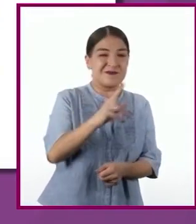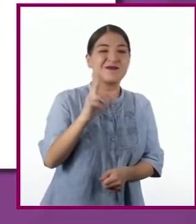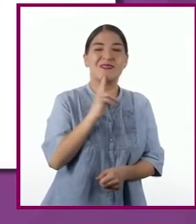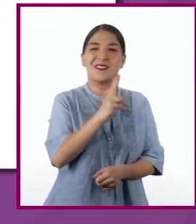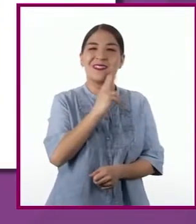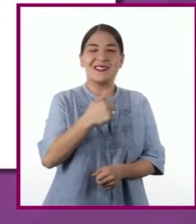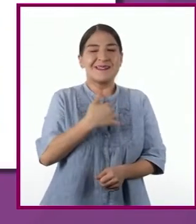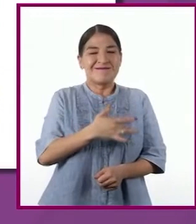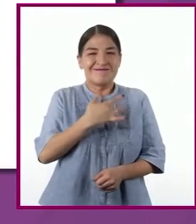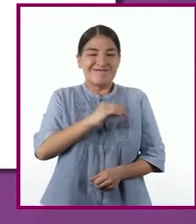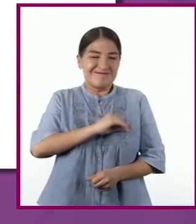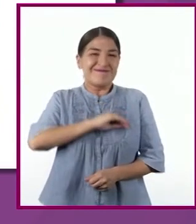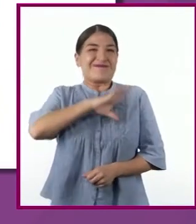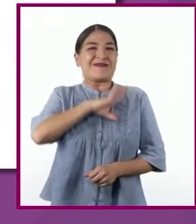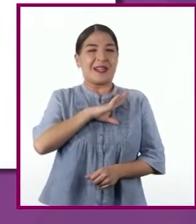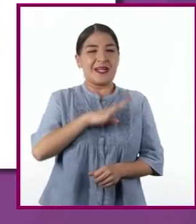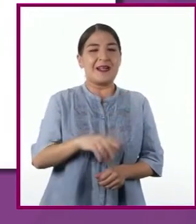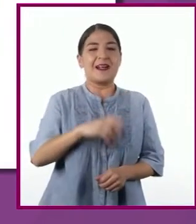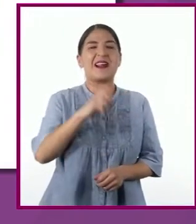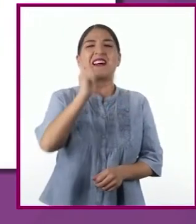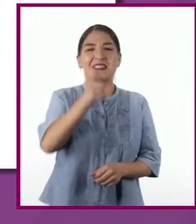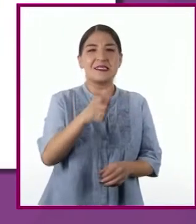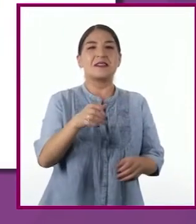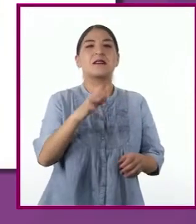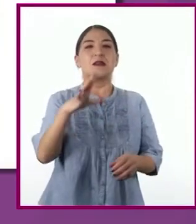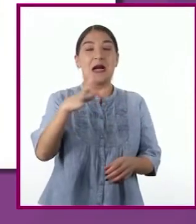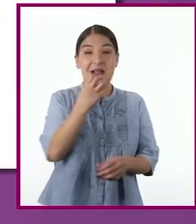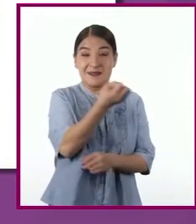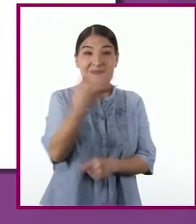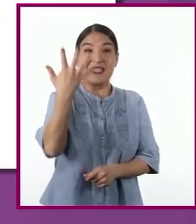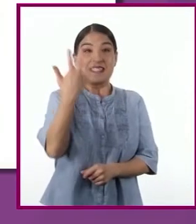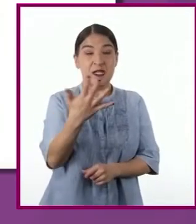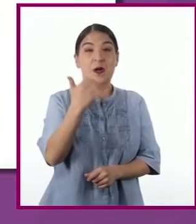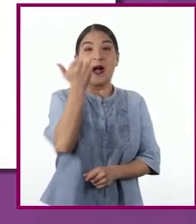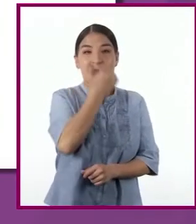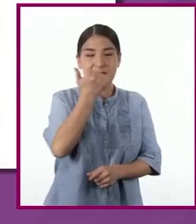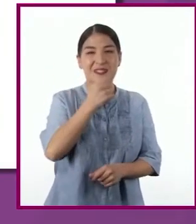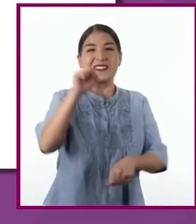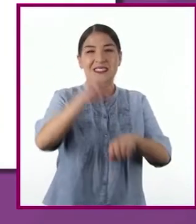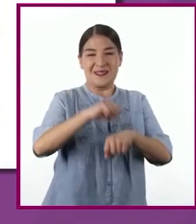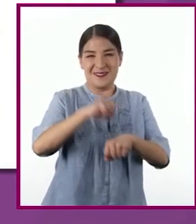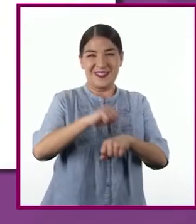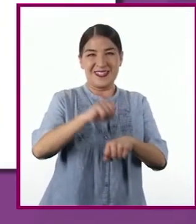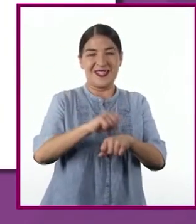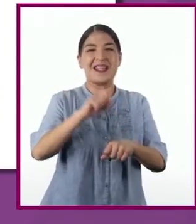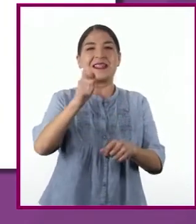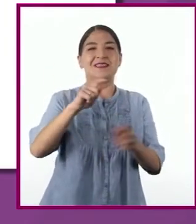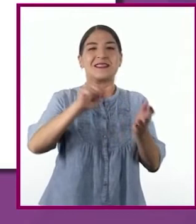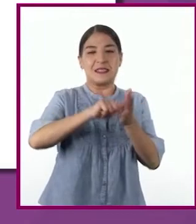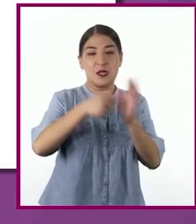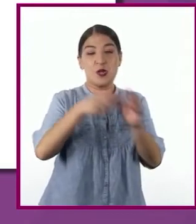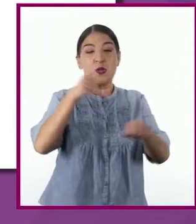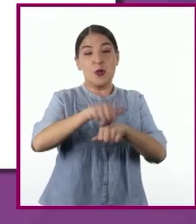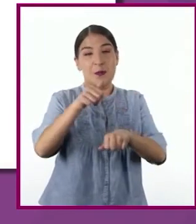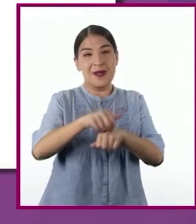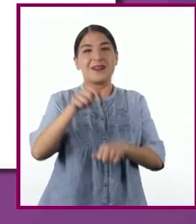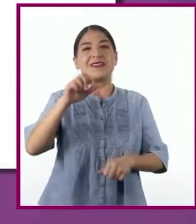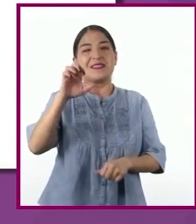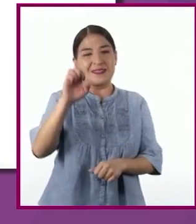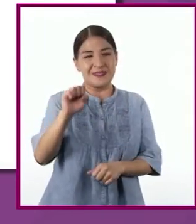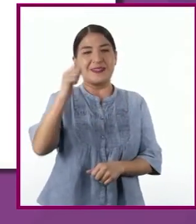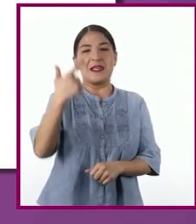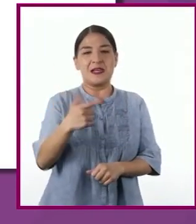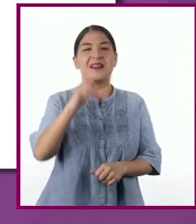muy inspiradora. En 2013, 5 alumnos de la secundaria técnica número 67 crearon un proyecto